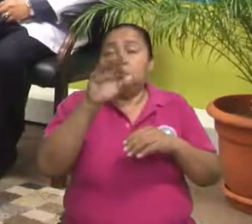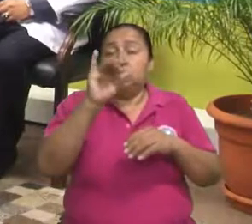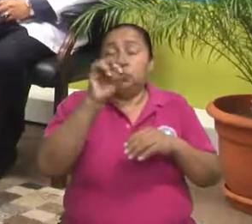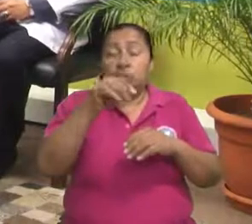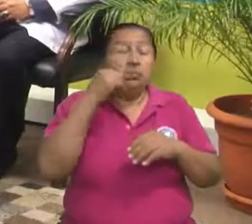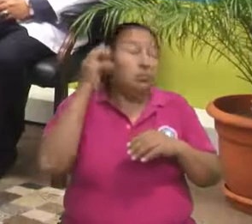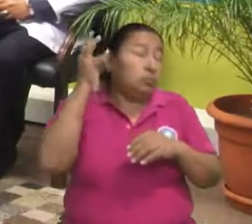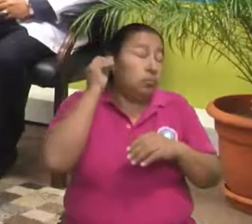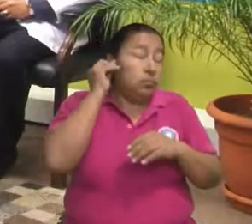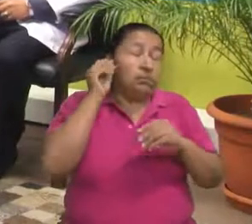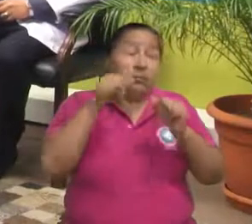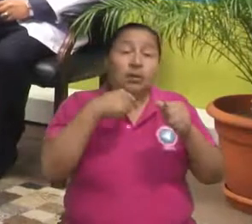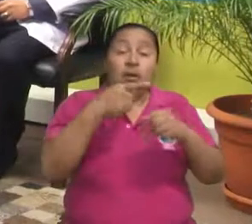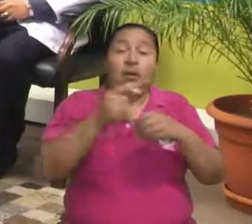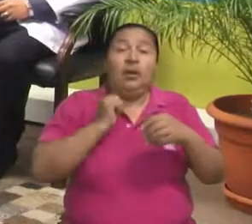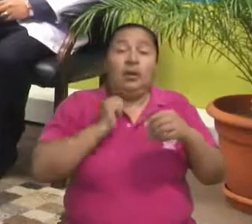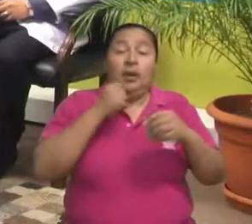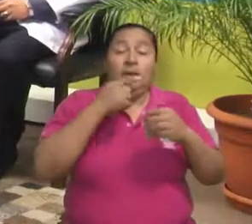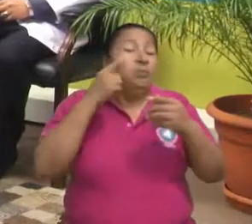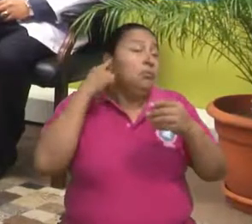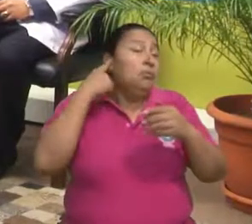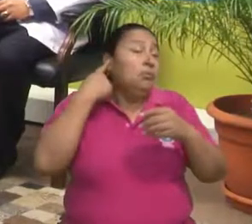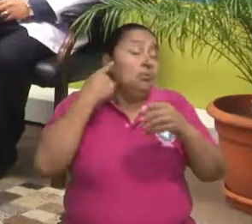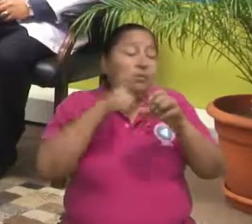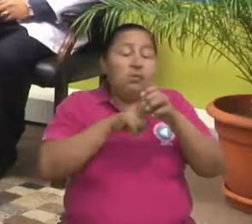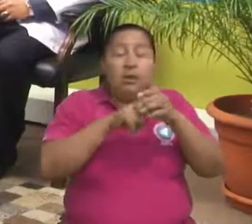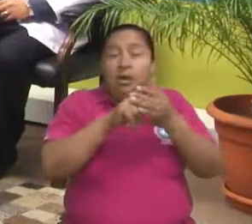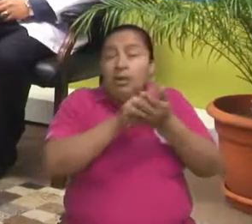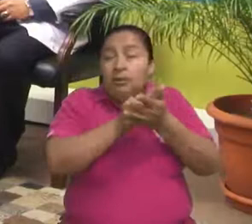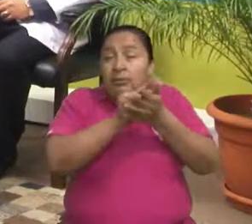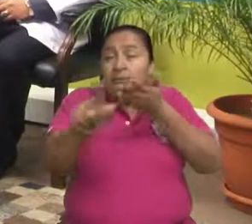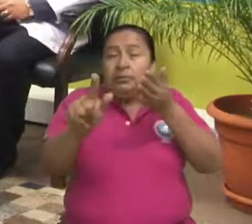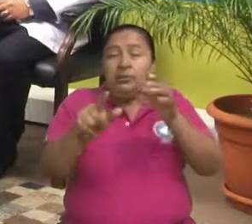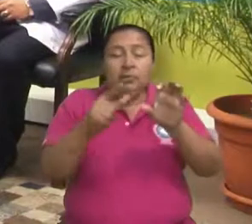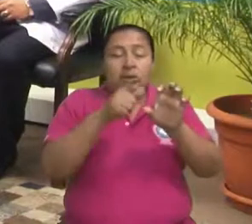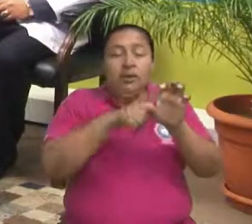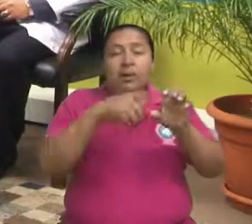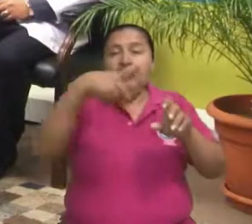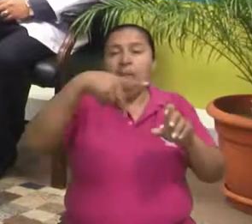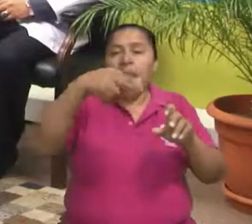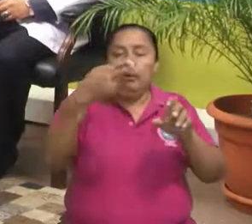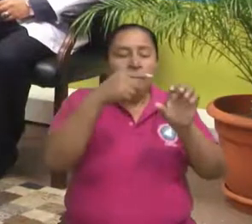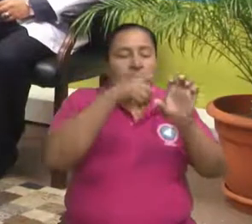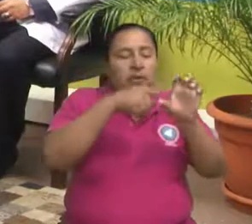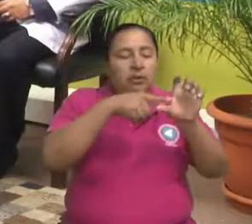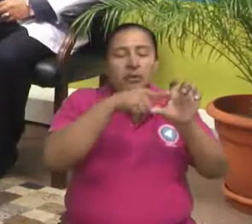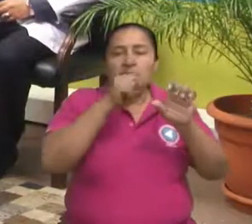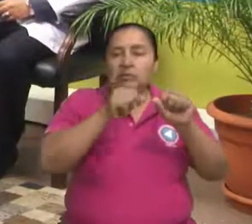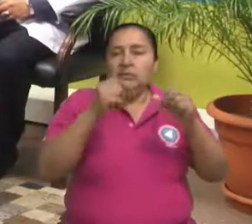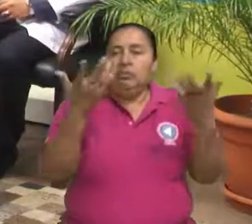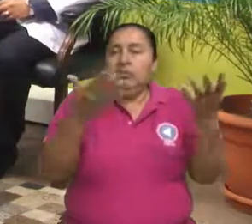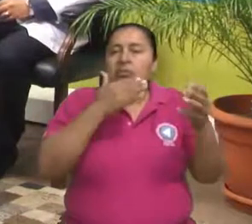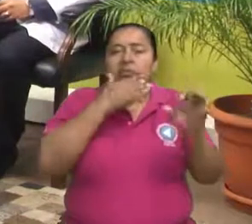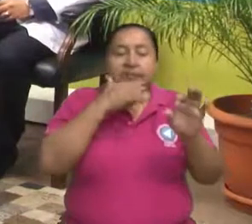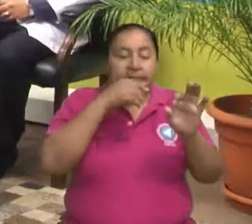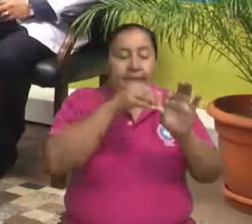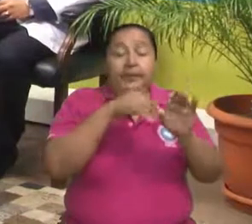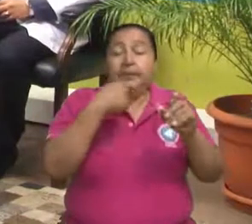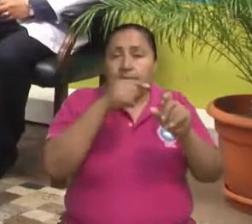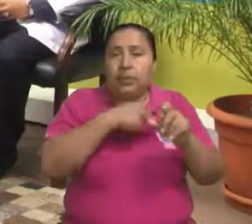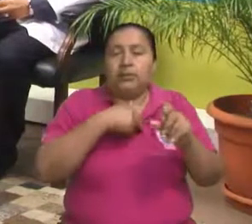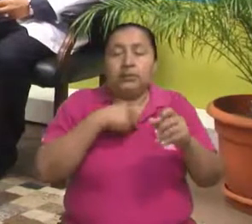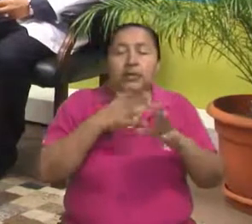borrar el pH del oído, del conducto auditivo, esto va a ser un